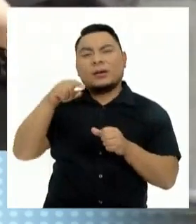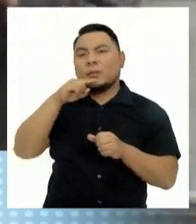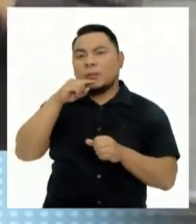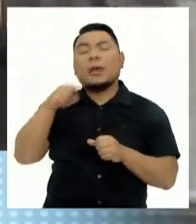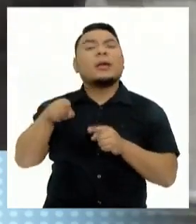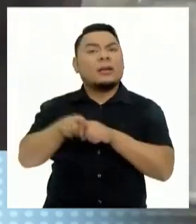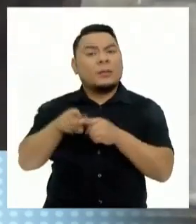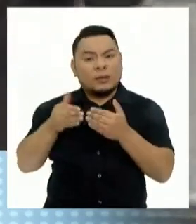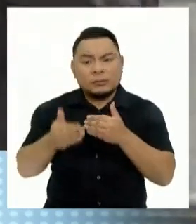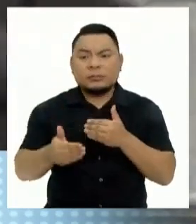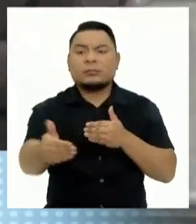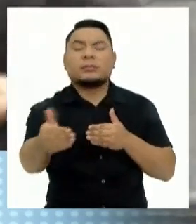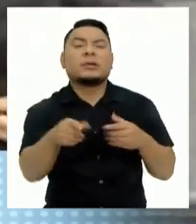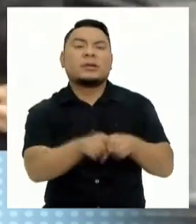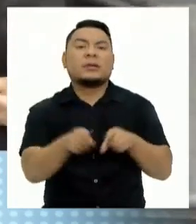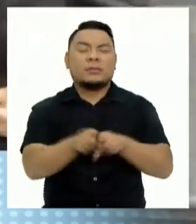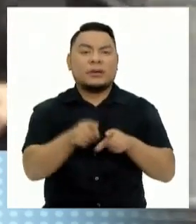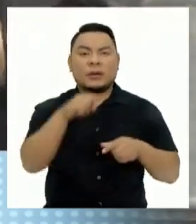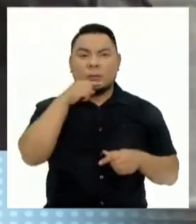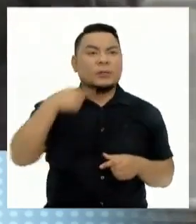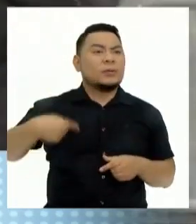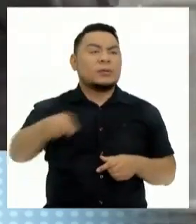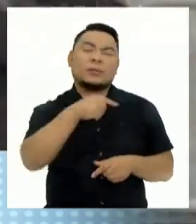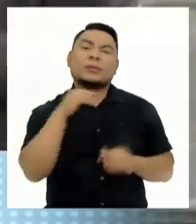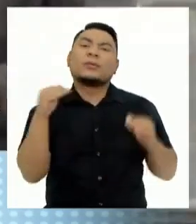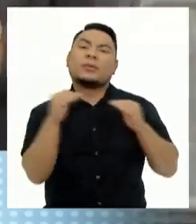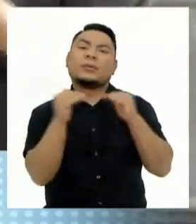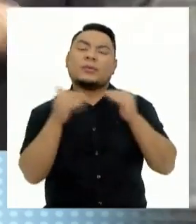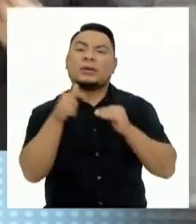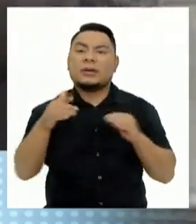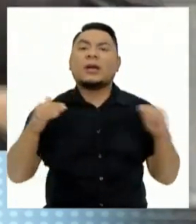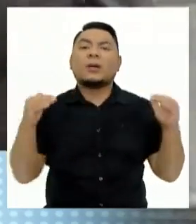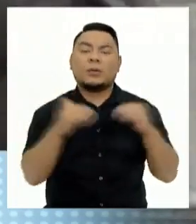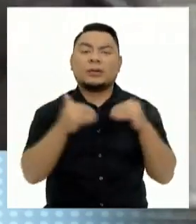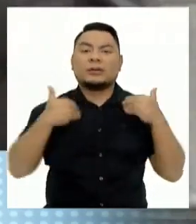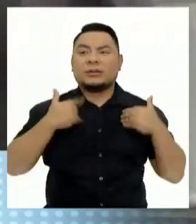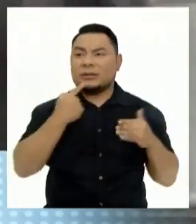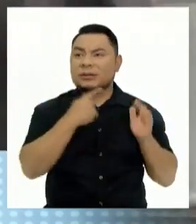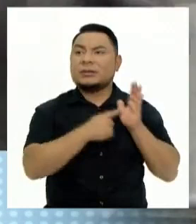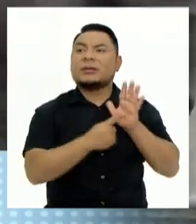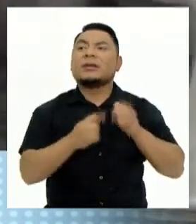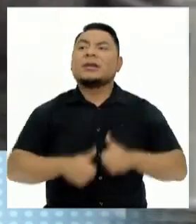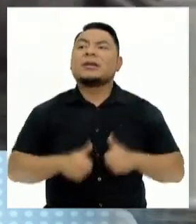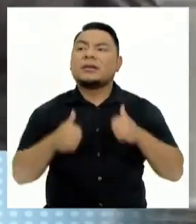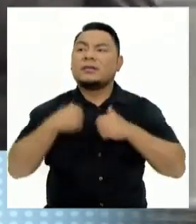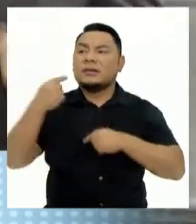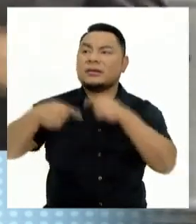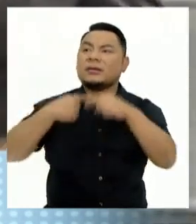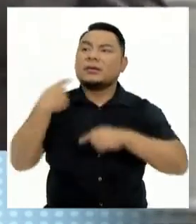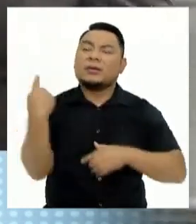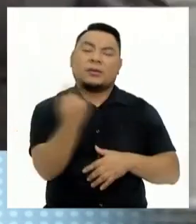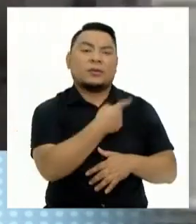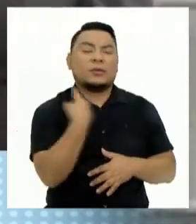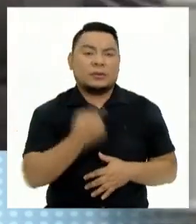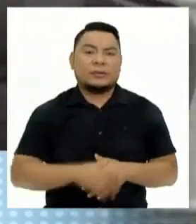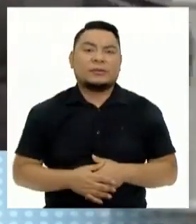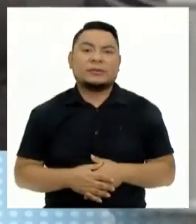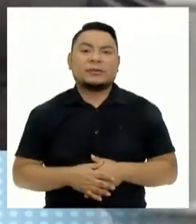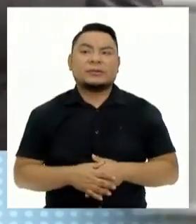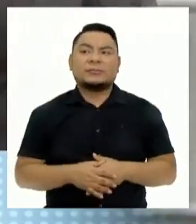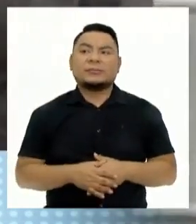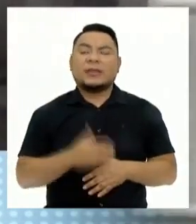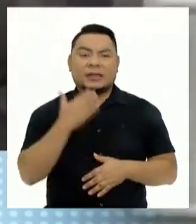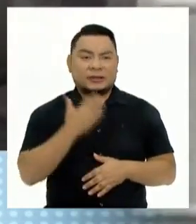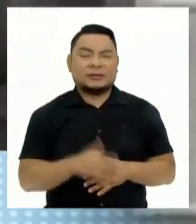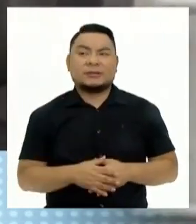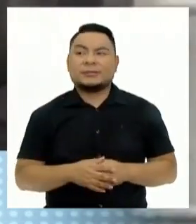meta de que hay que reconocer que somos iguales y que esa igualdad tiene que reflejarse en la vida cotidiana de todos y de todas. Gracias.